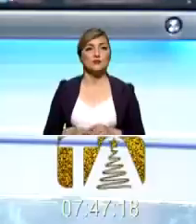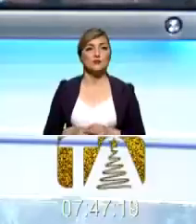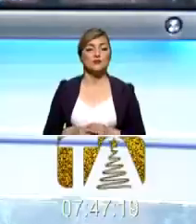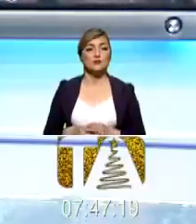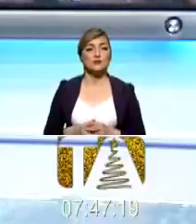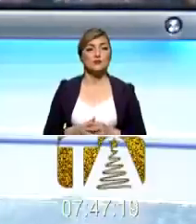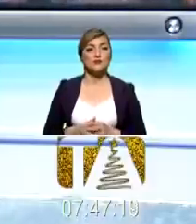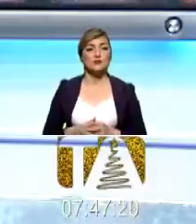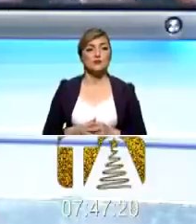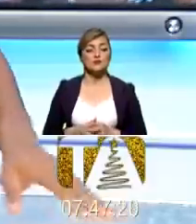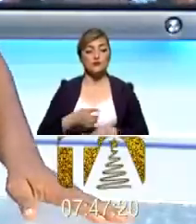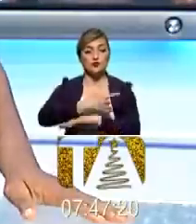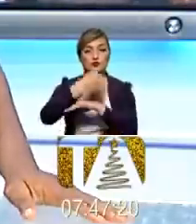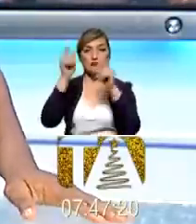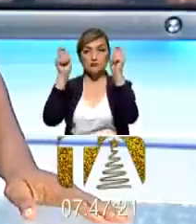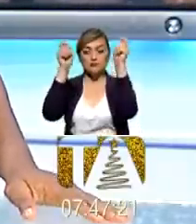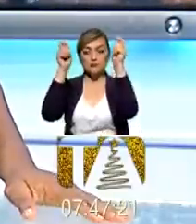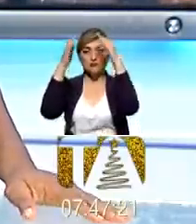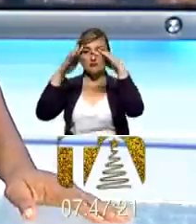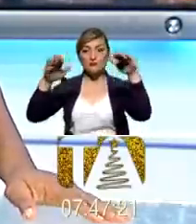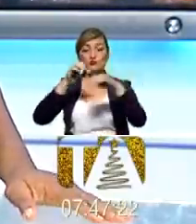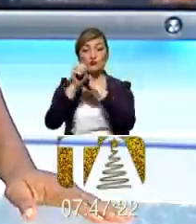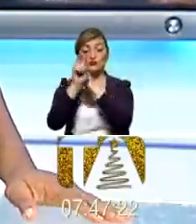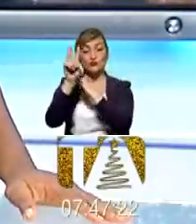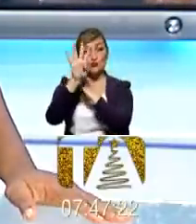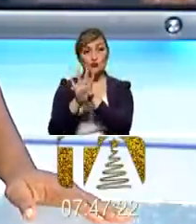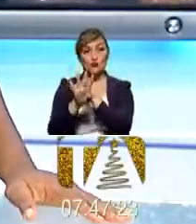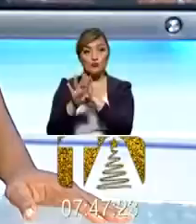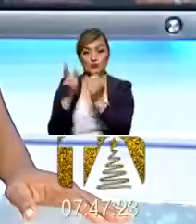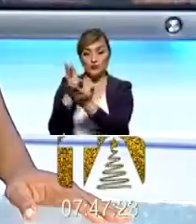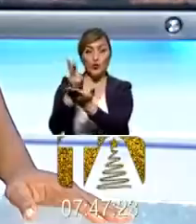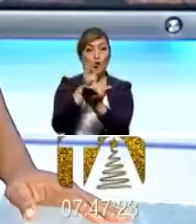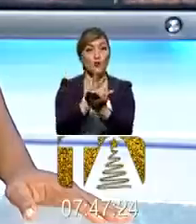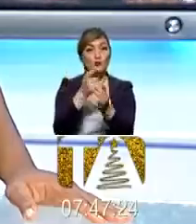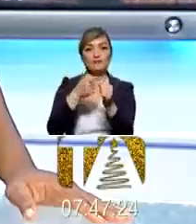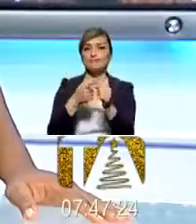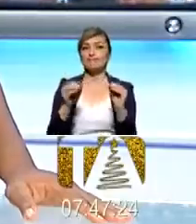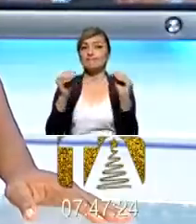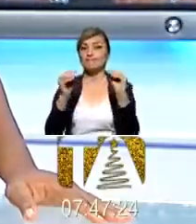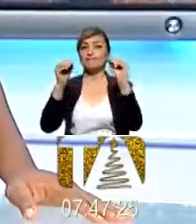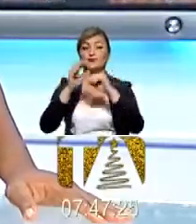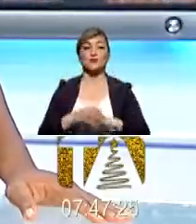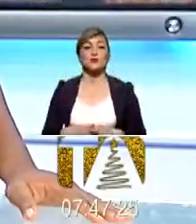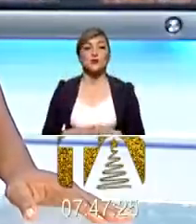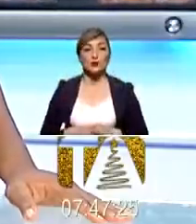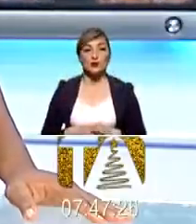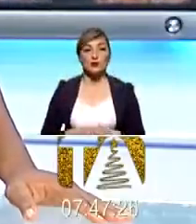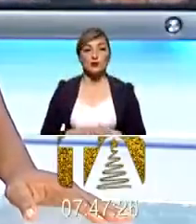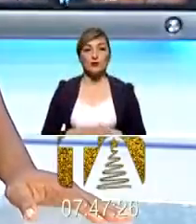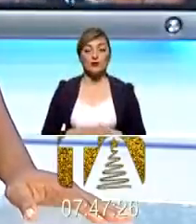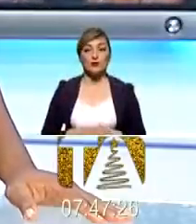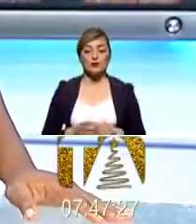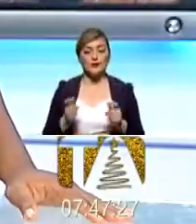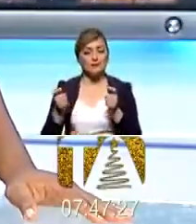horas. A un día de celebrar la Nochebuena, el movimiento en las terminales terrestres de la capital se ha incrementado. Sin embargo, su operación